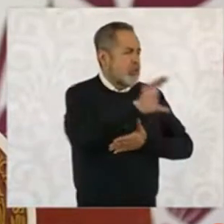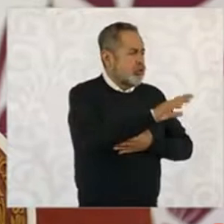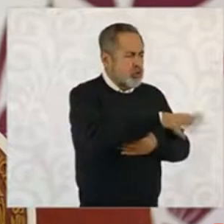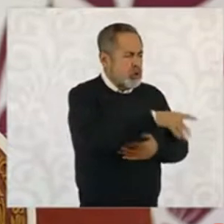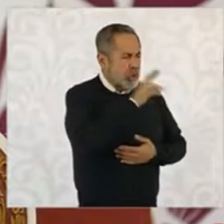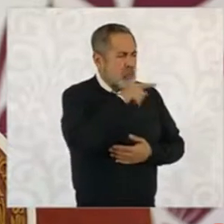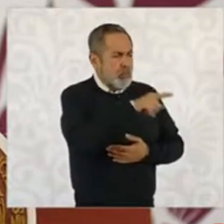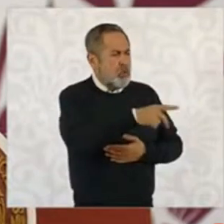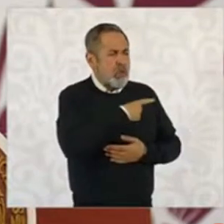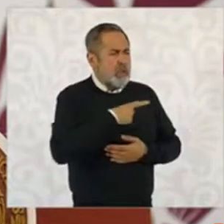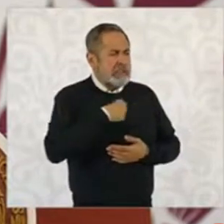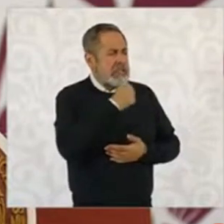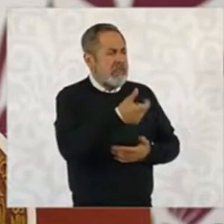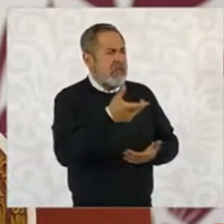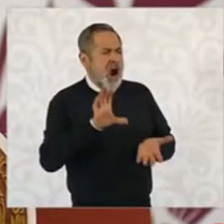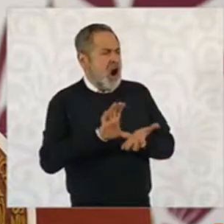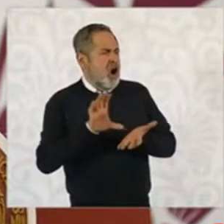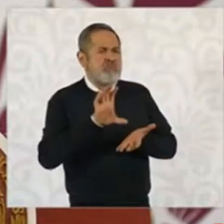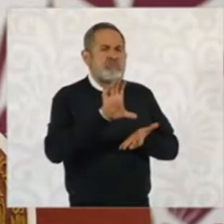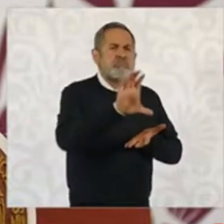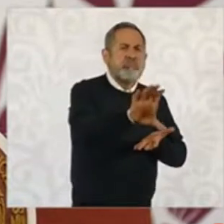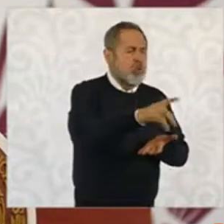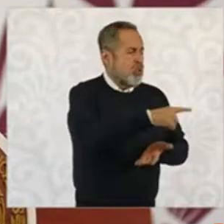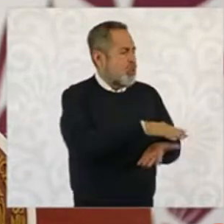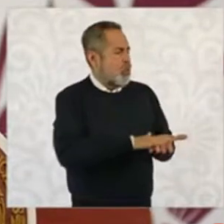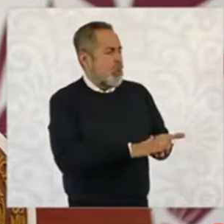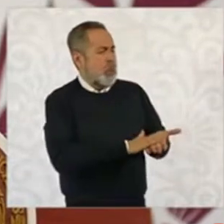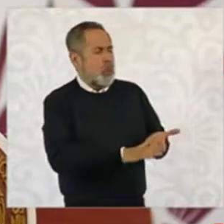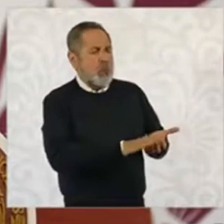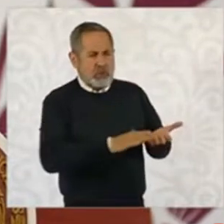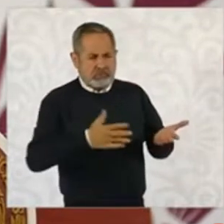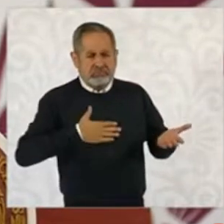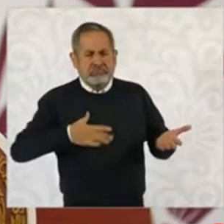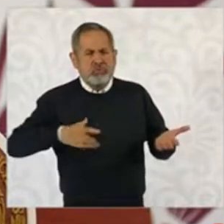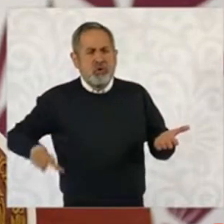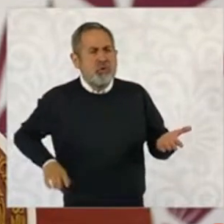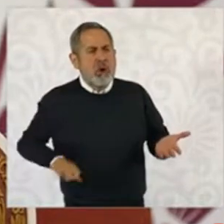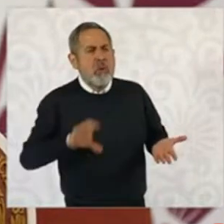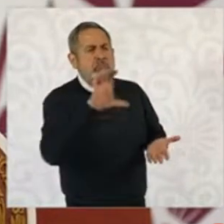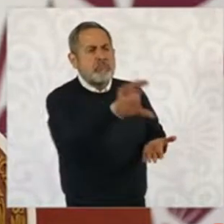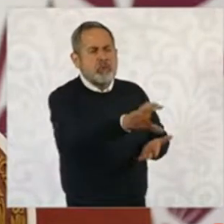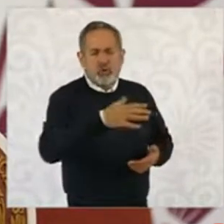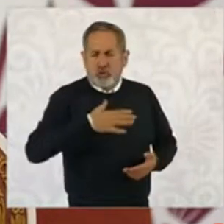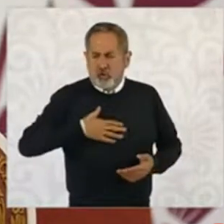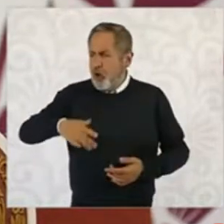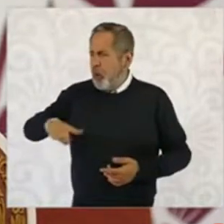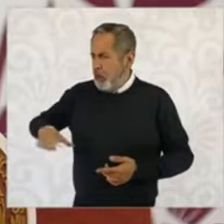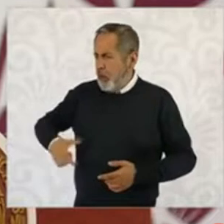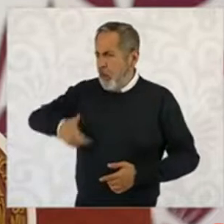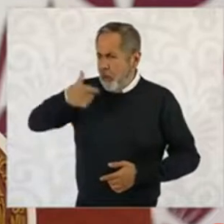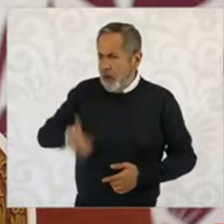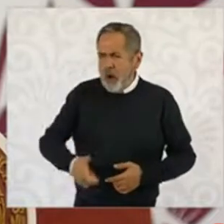deudas. Deudas privadas convertidas en deuda pública.